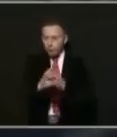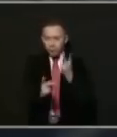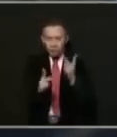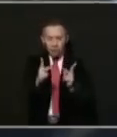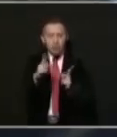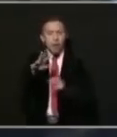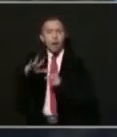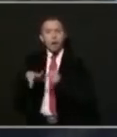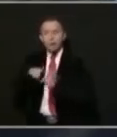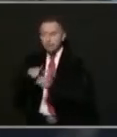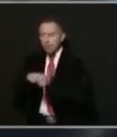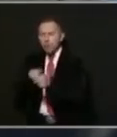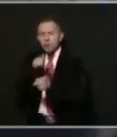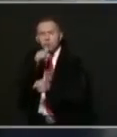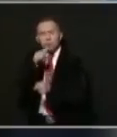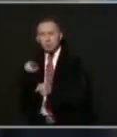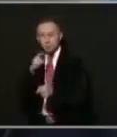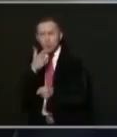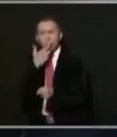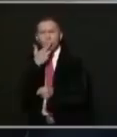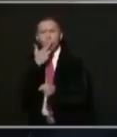a privatizar el agua.